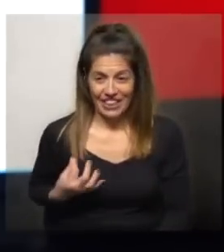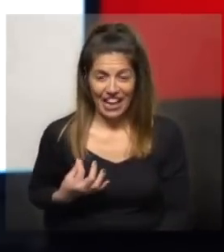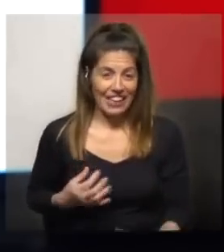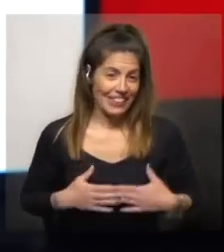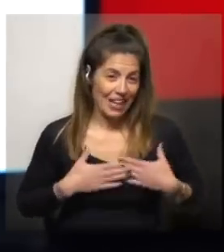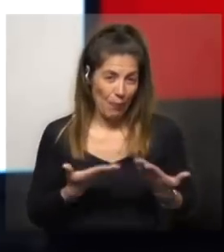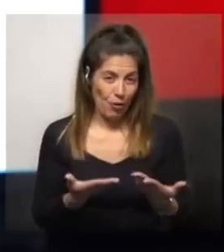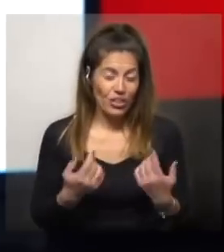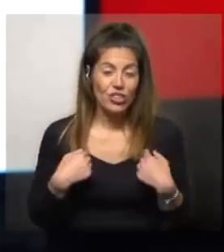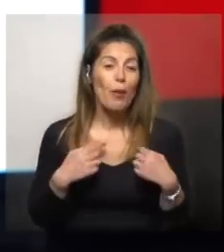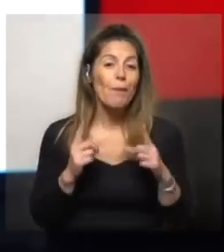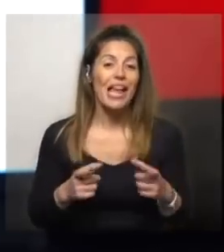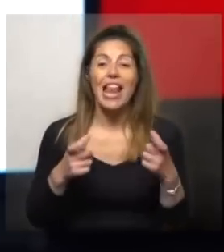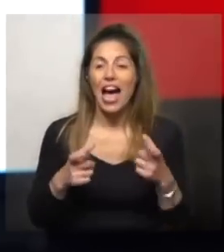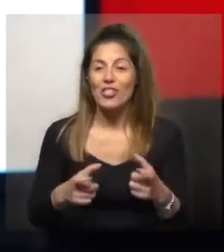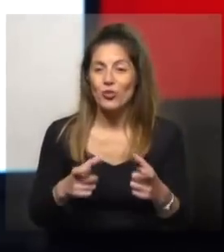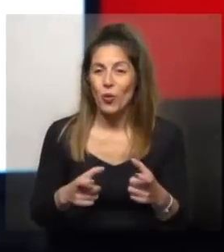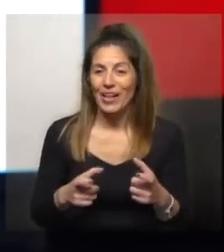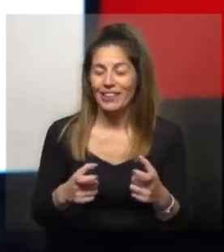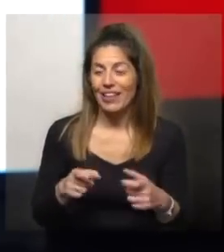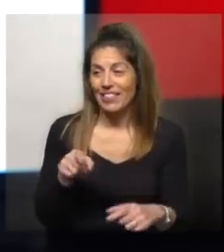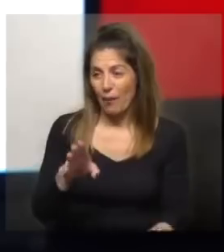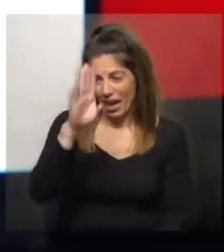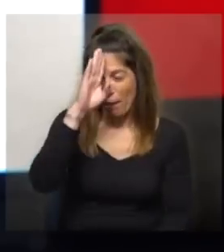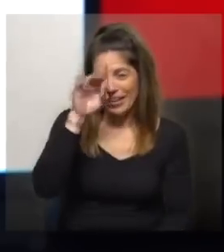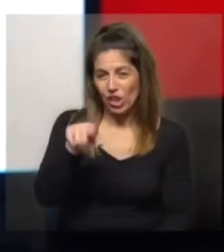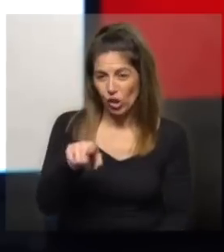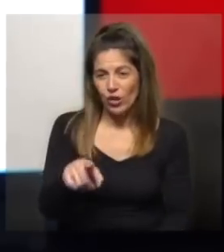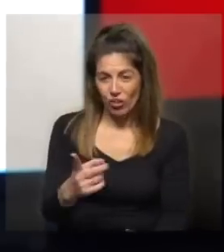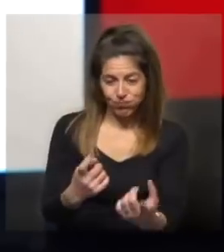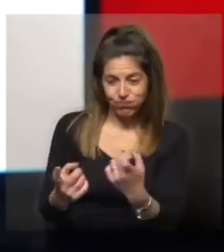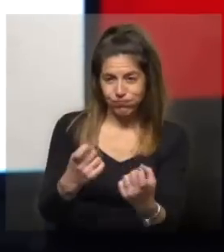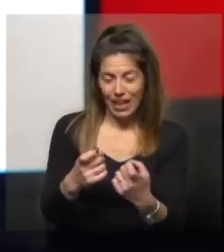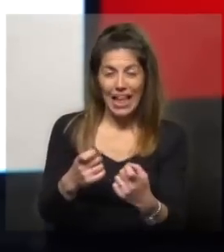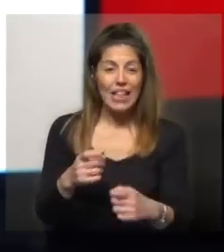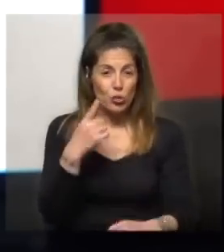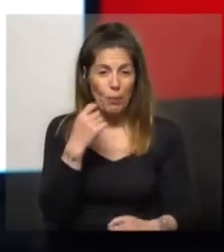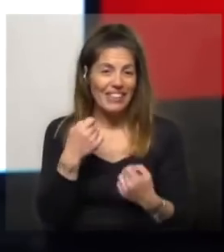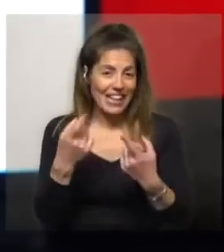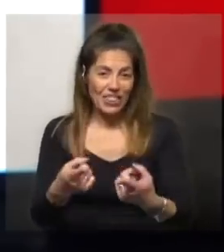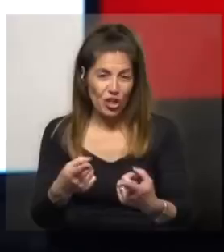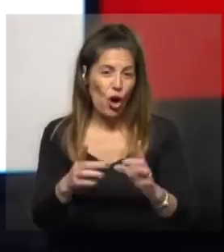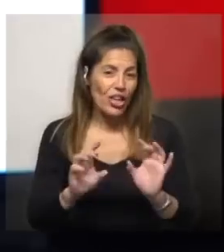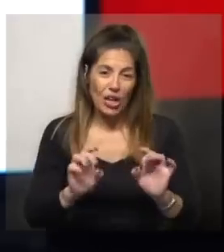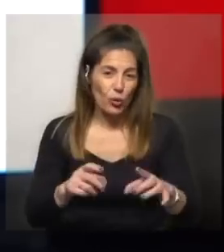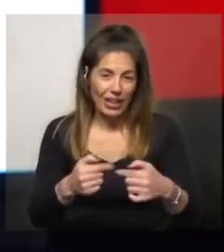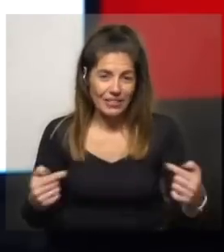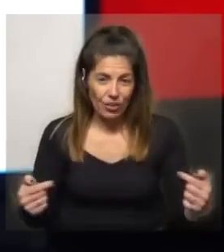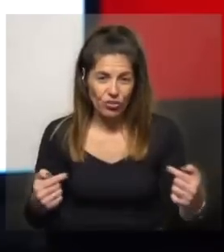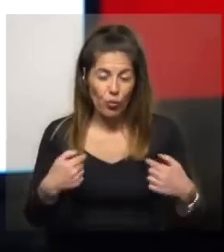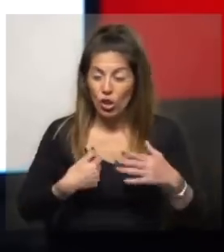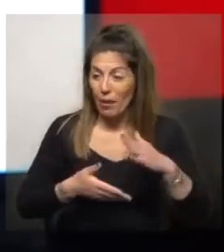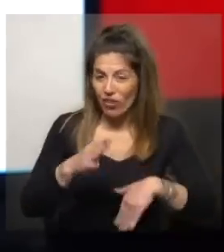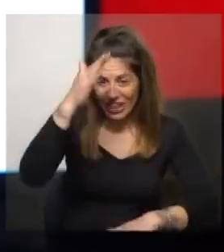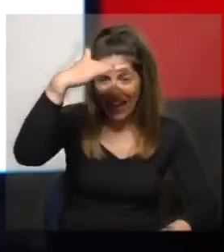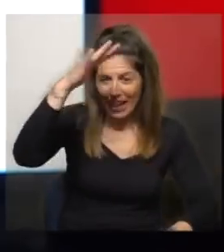privilegio por ejemplo de haber este aprendido de todo eso que también su padre le dio y la naturaleza un montón de cosas que de hecho creo que cuando me voy al